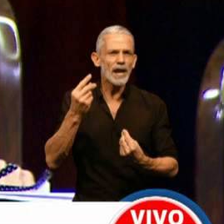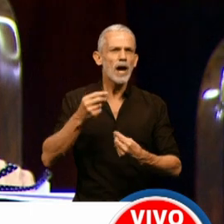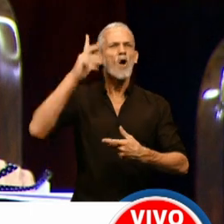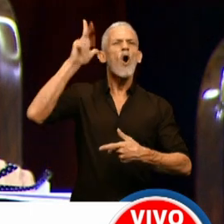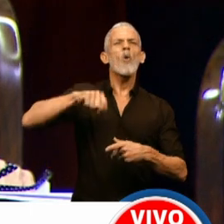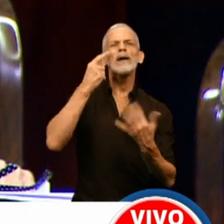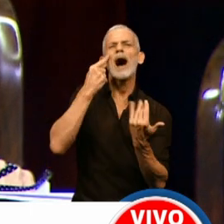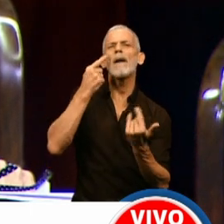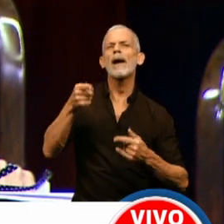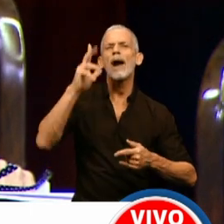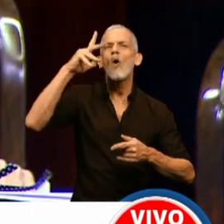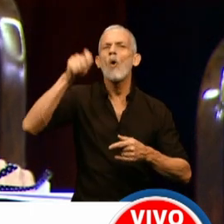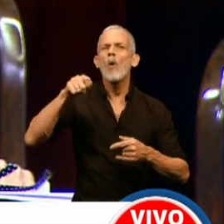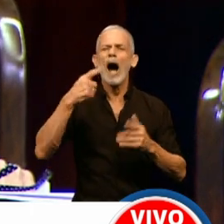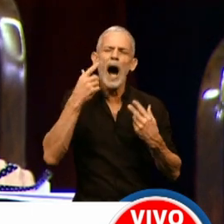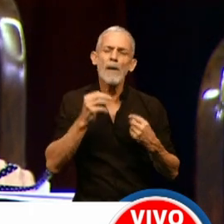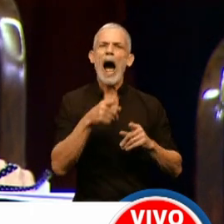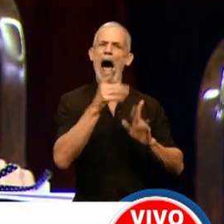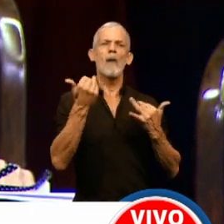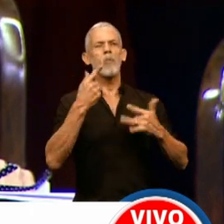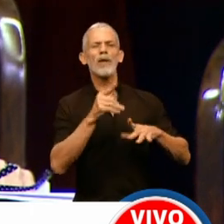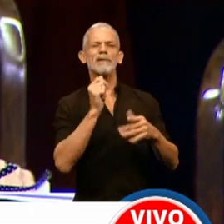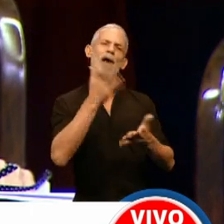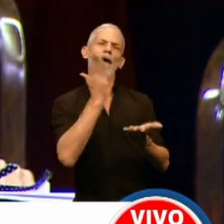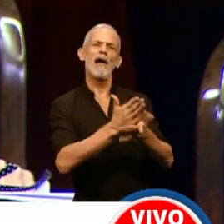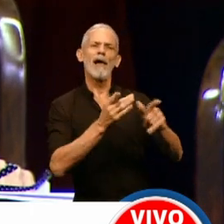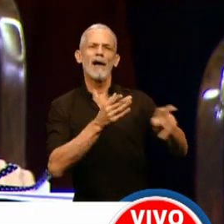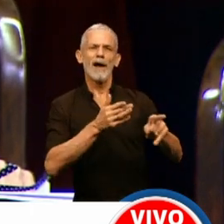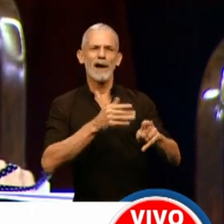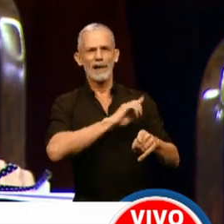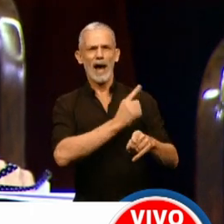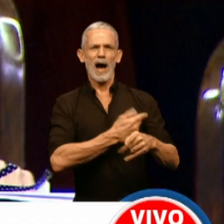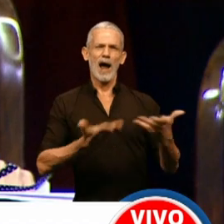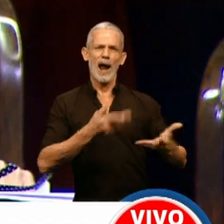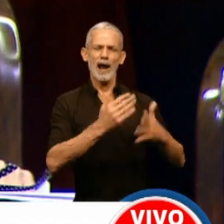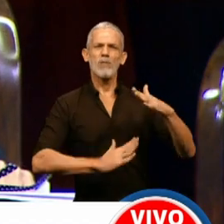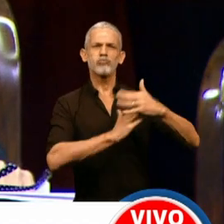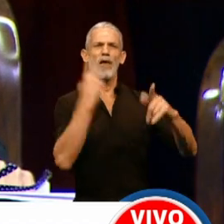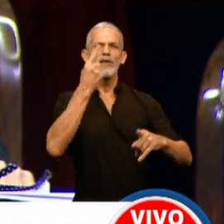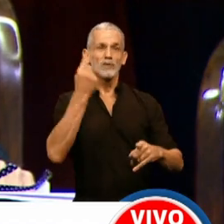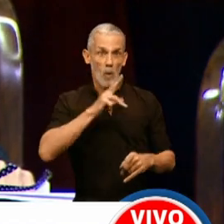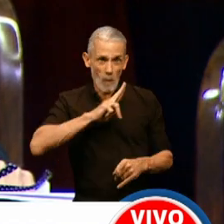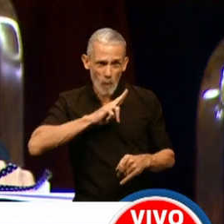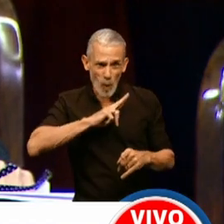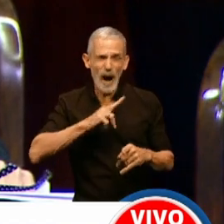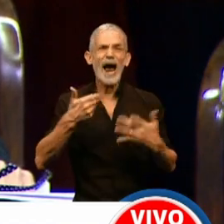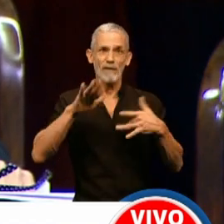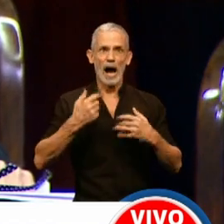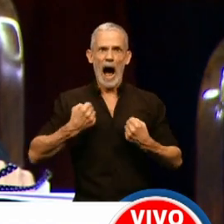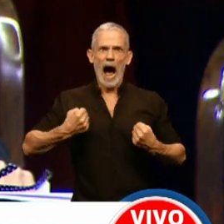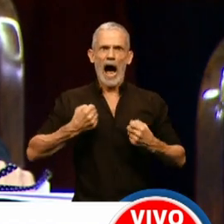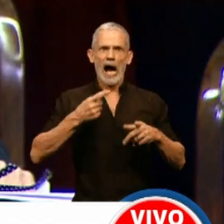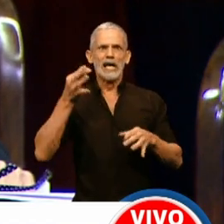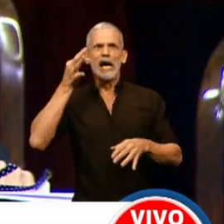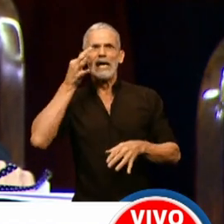para que el comisionado de fomento sea retirado de su cargo y me pueden preguntar qué mujer se va a animar a